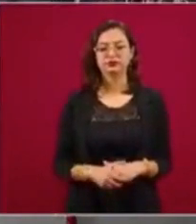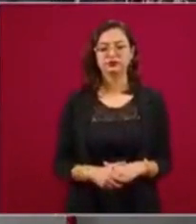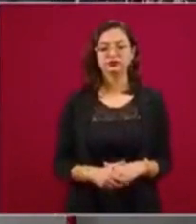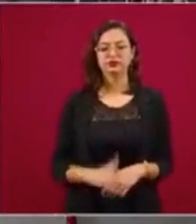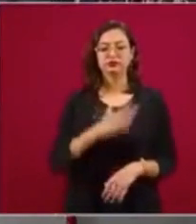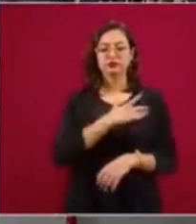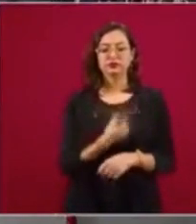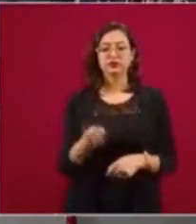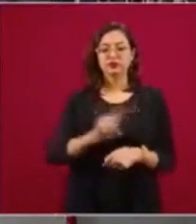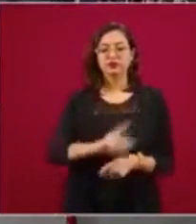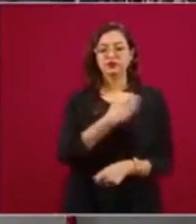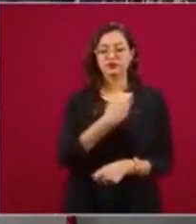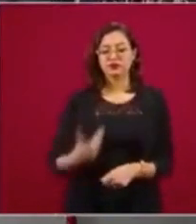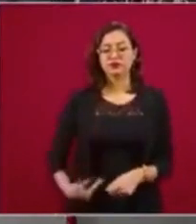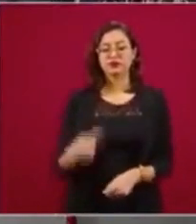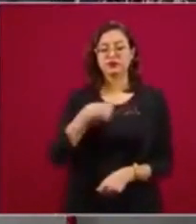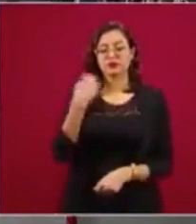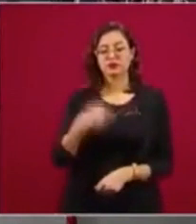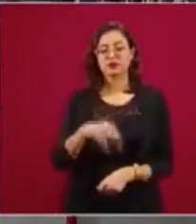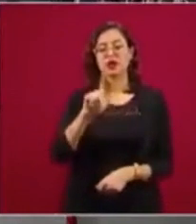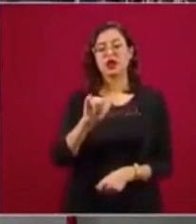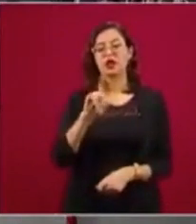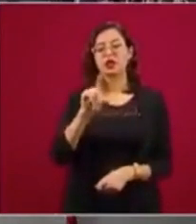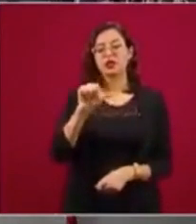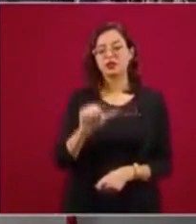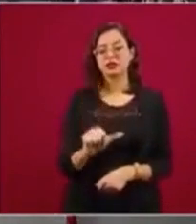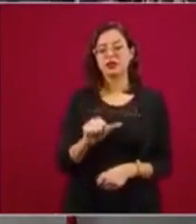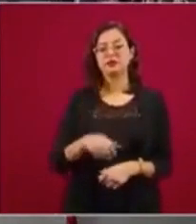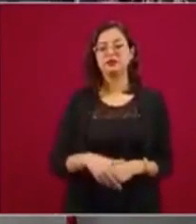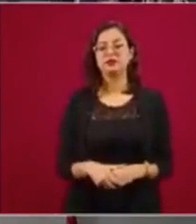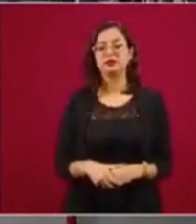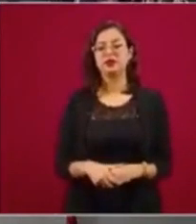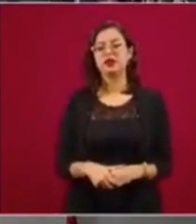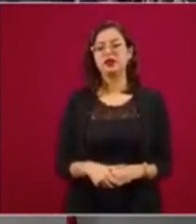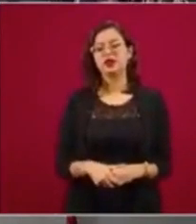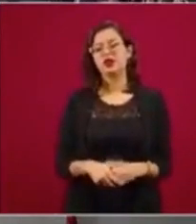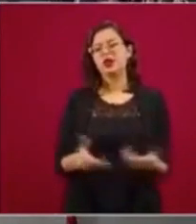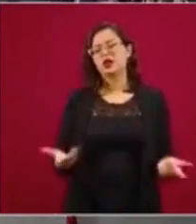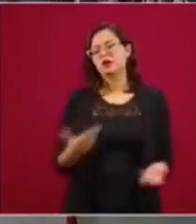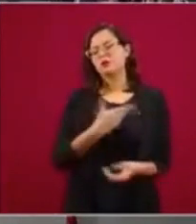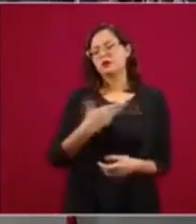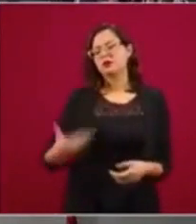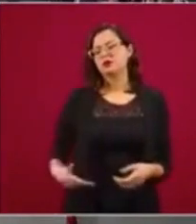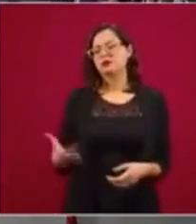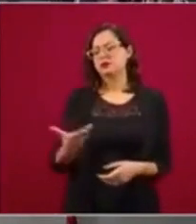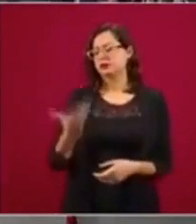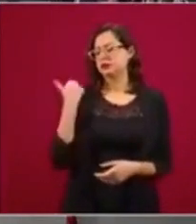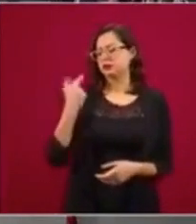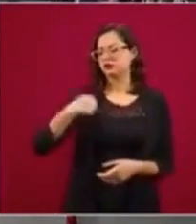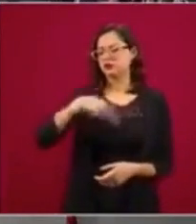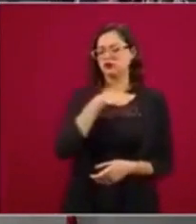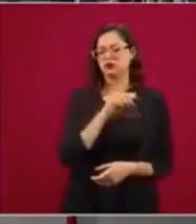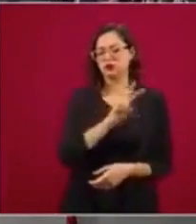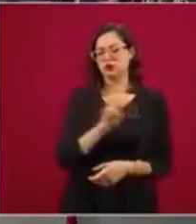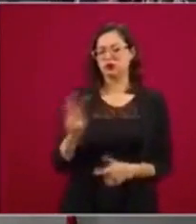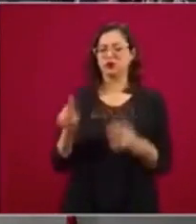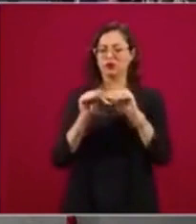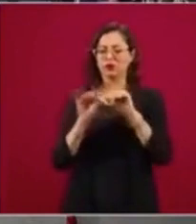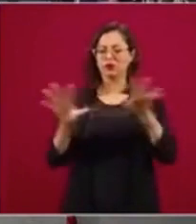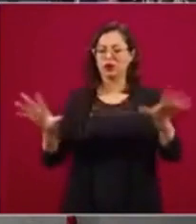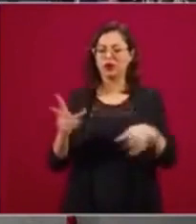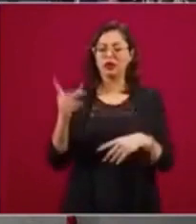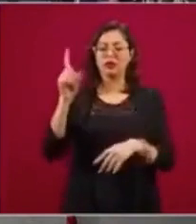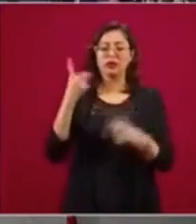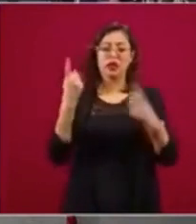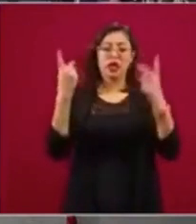Buenos días, presidente. Soy Lidia Arista, reportera de Grupo Expansión. Presidente, este fin de semana publicamos en nuestro portal que a causa del decreto de